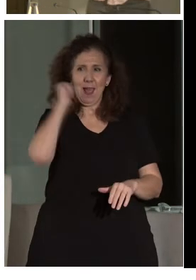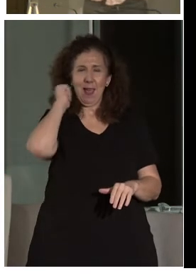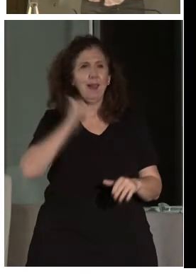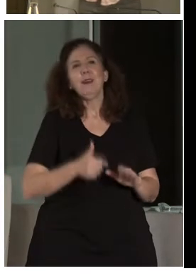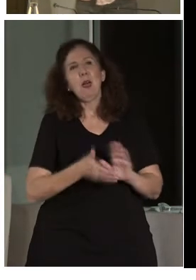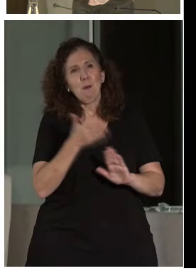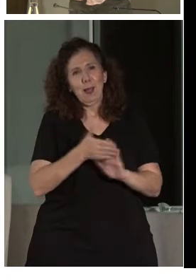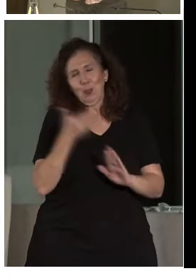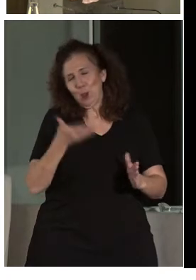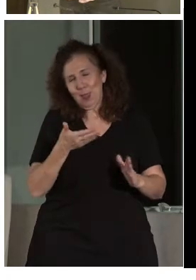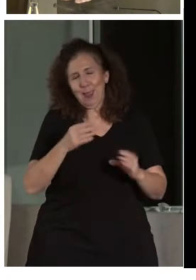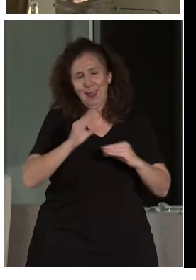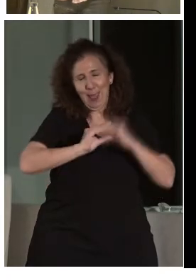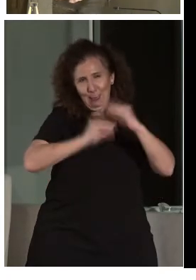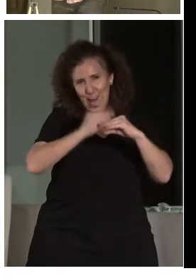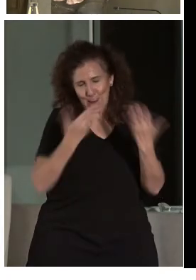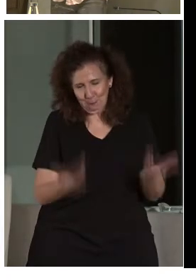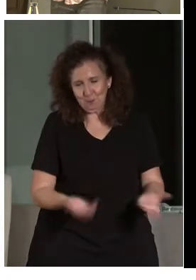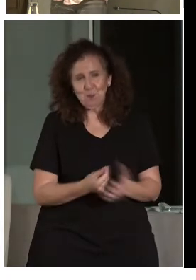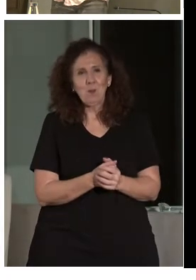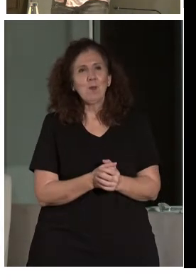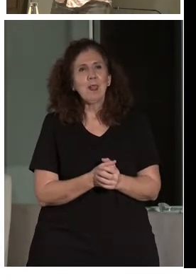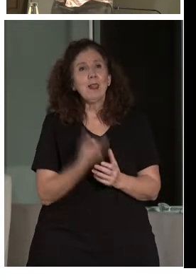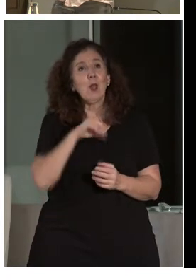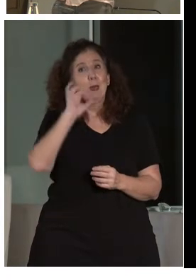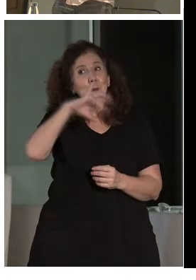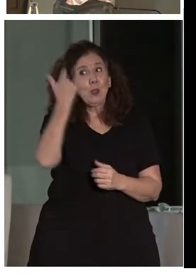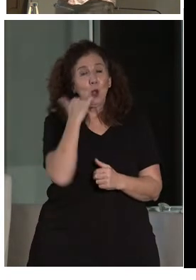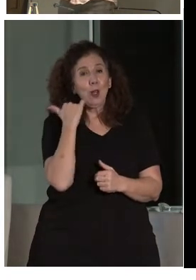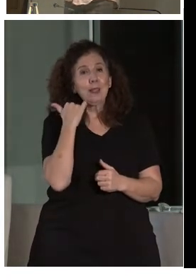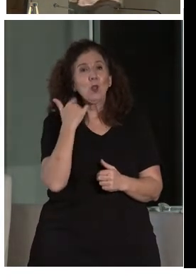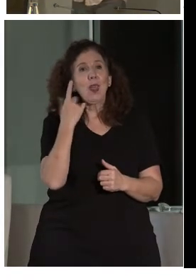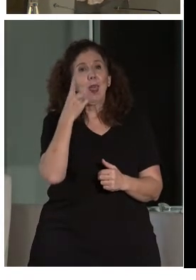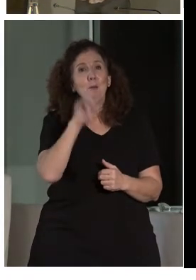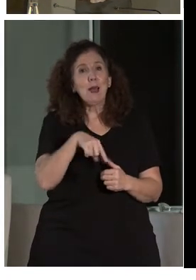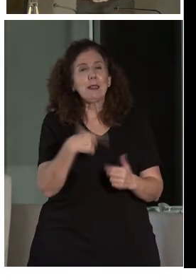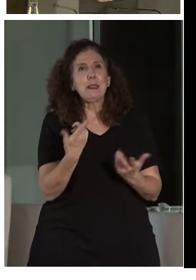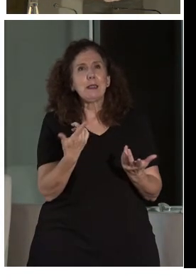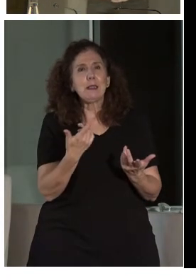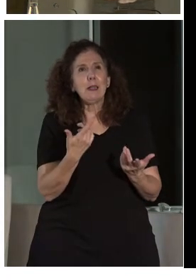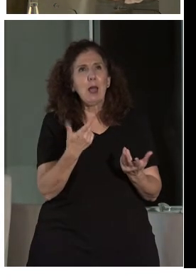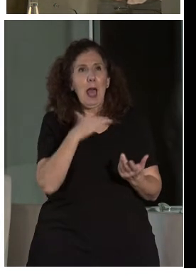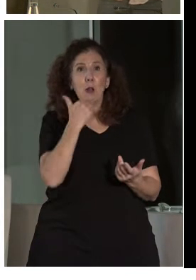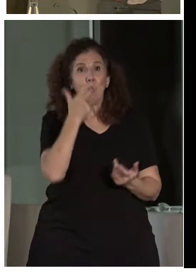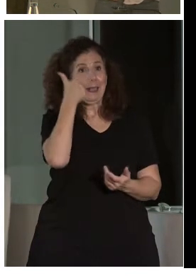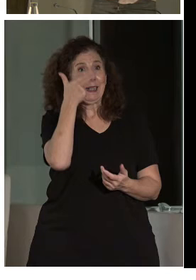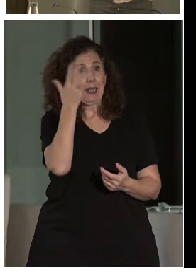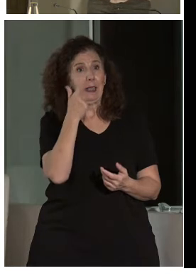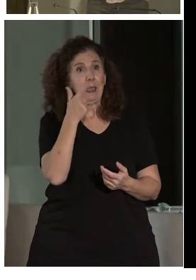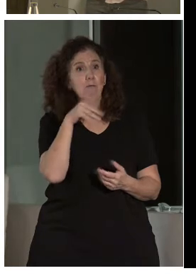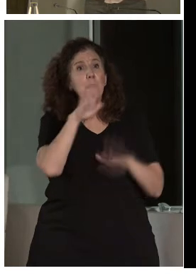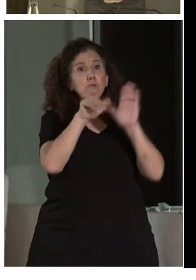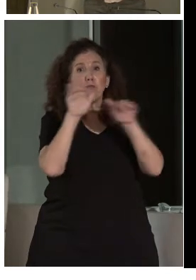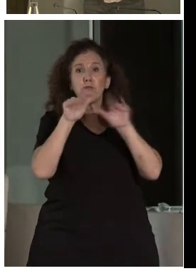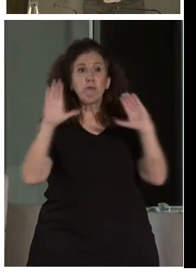y ladrillos. ¿Ok? Bien, inventó esto. Pero además, él lo que hizo, que fue muy interesante, reunirse con gente del entorno